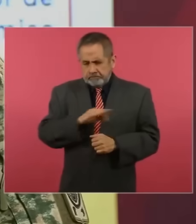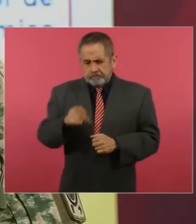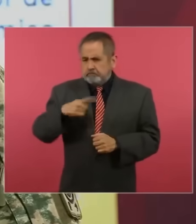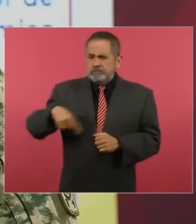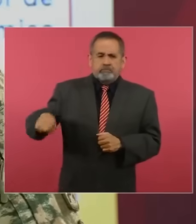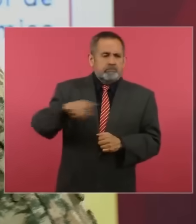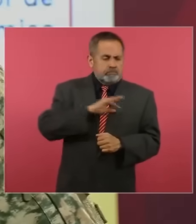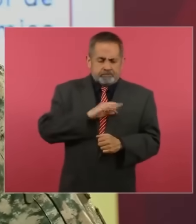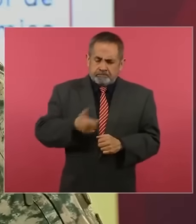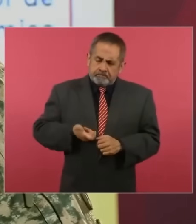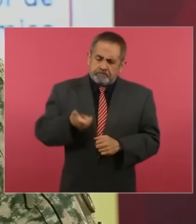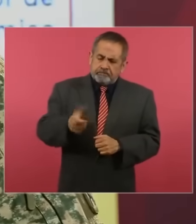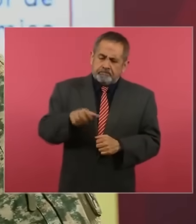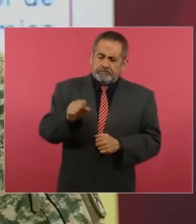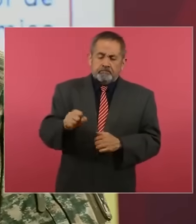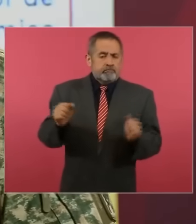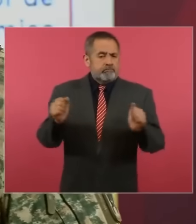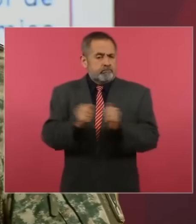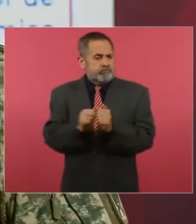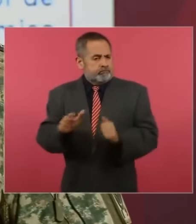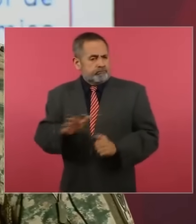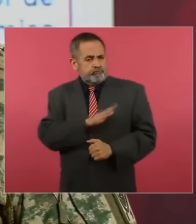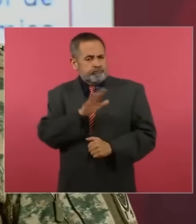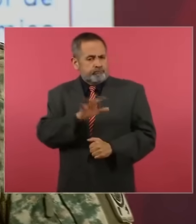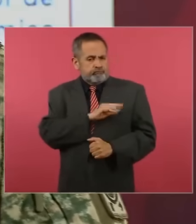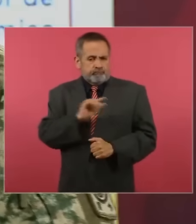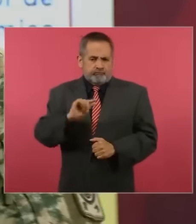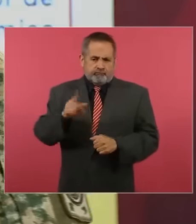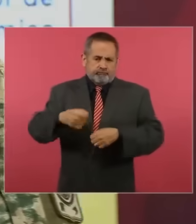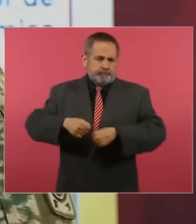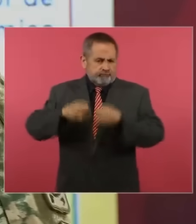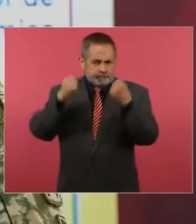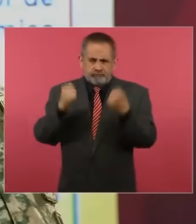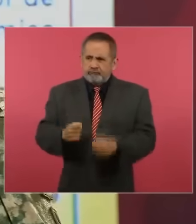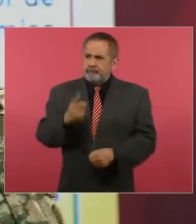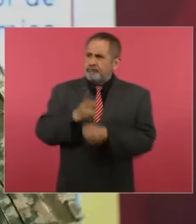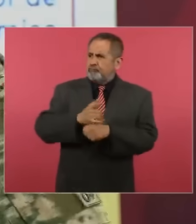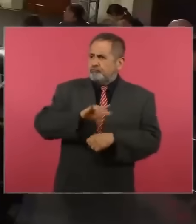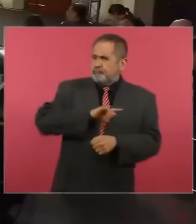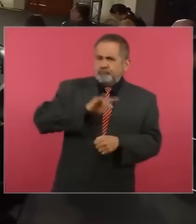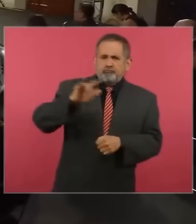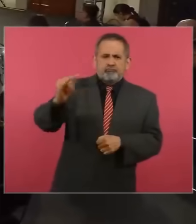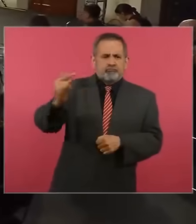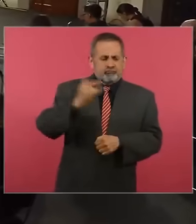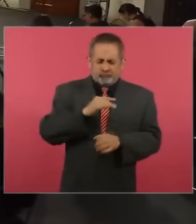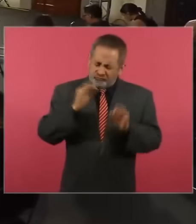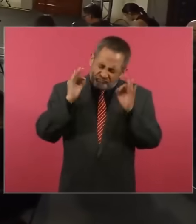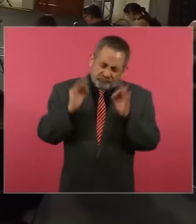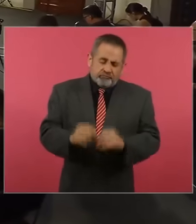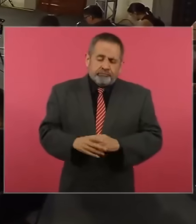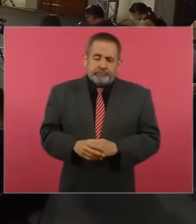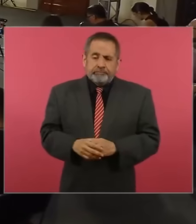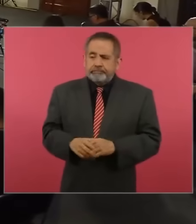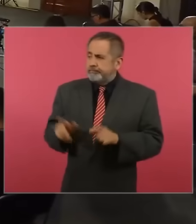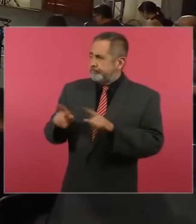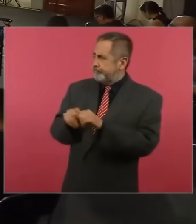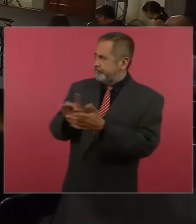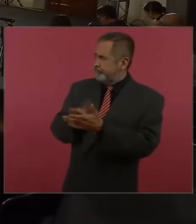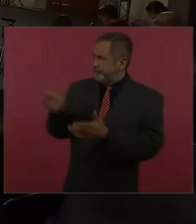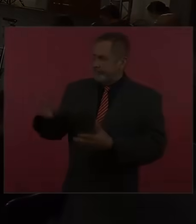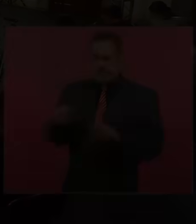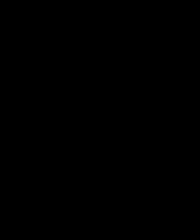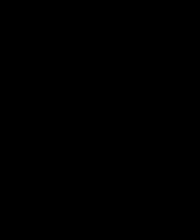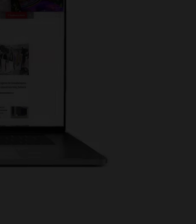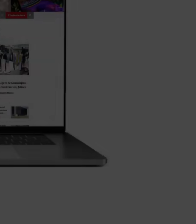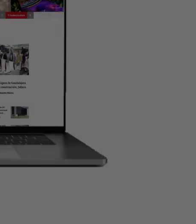todos, con altos estándares de calidad y de seguridad. Es todo, señor presidente. Muchas gracias.